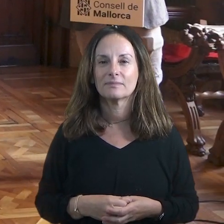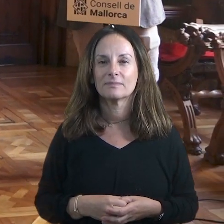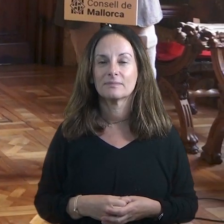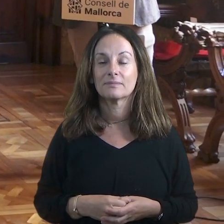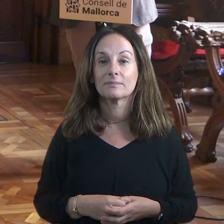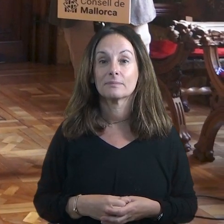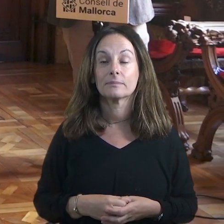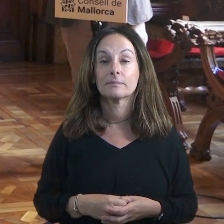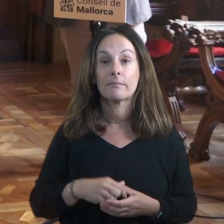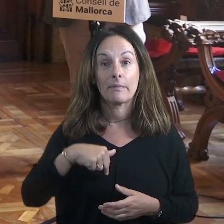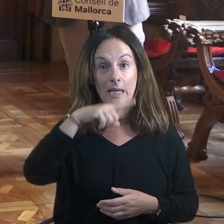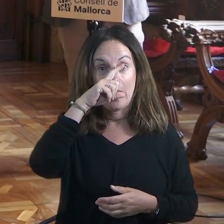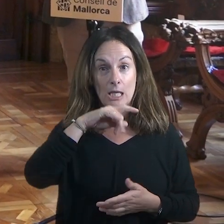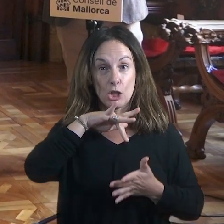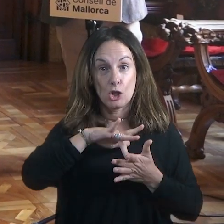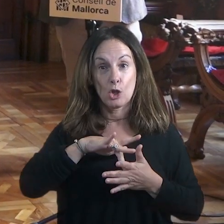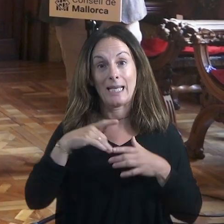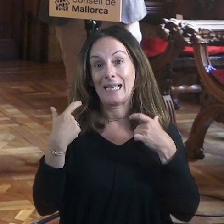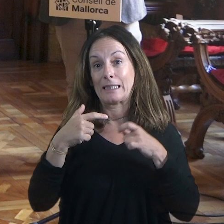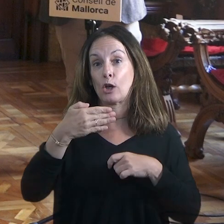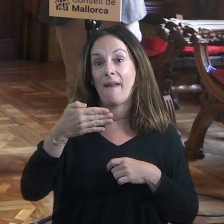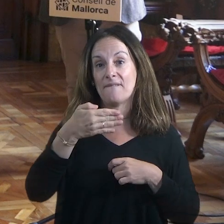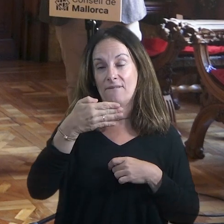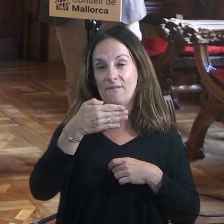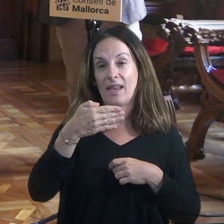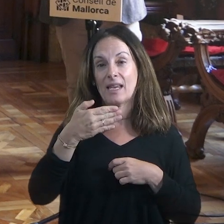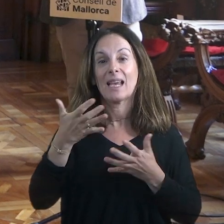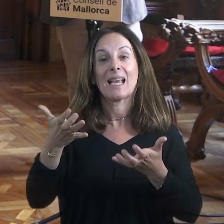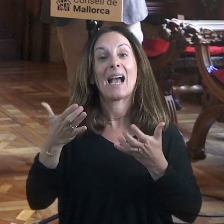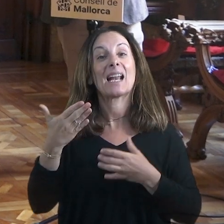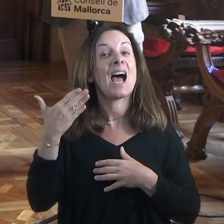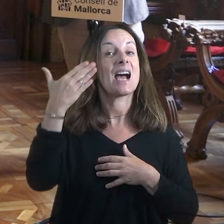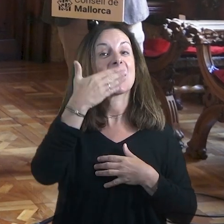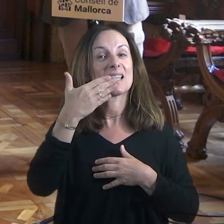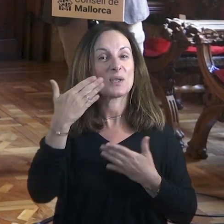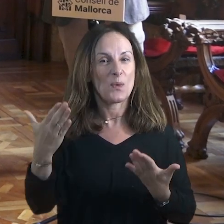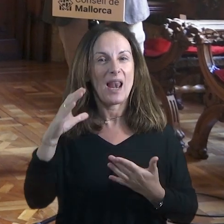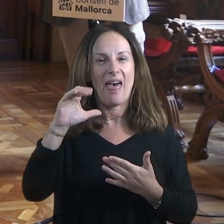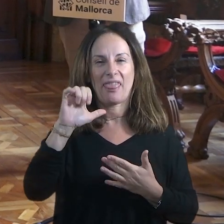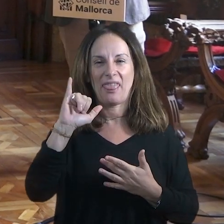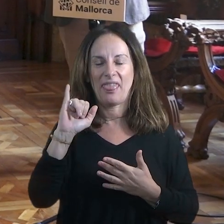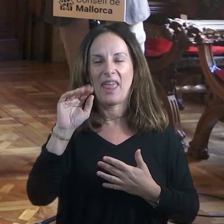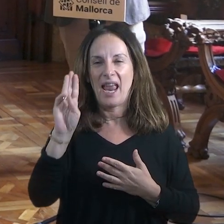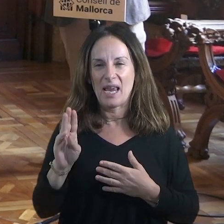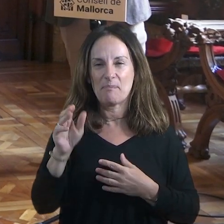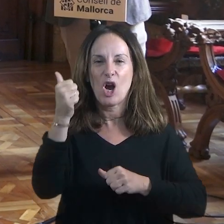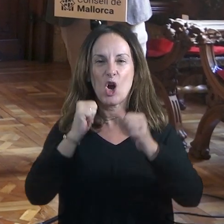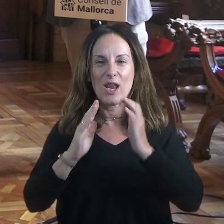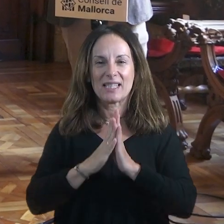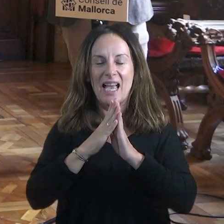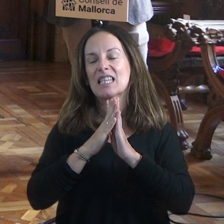Aquest any, a la categoria B, l'escola guanyadora ha sigut el CEIP Colònia de Sant Jordi amb